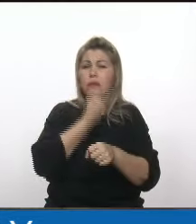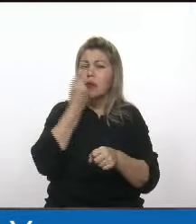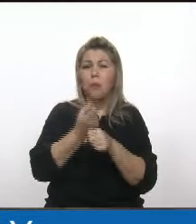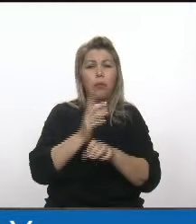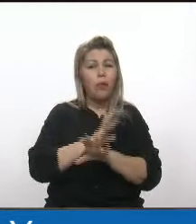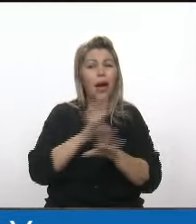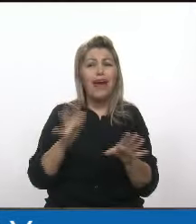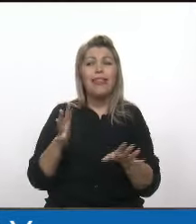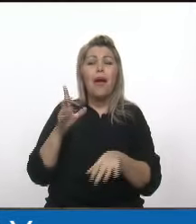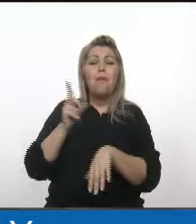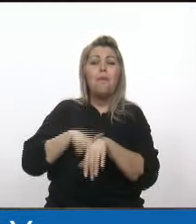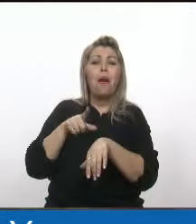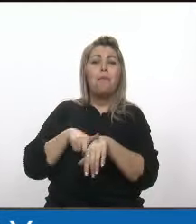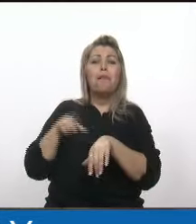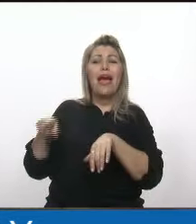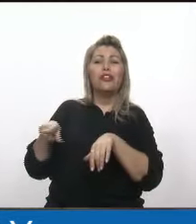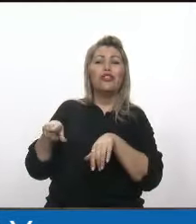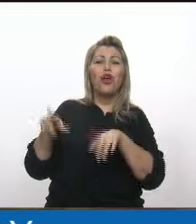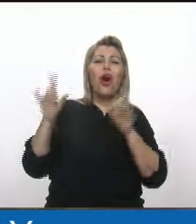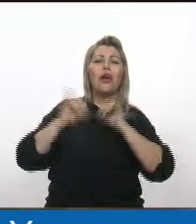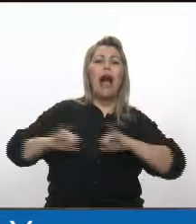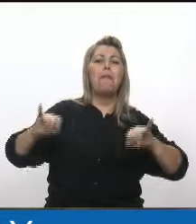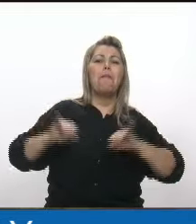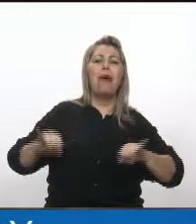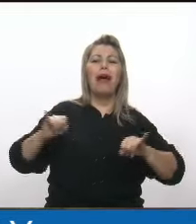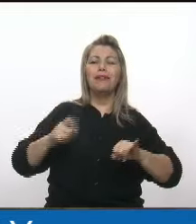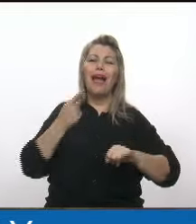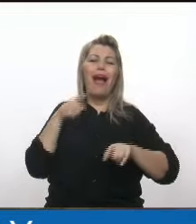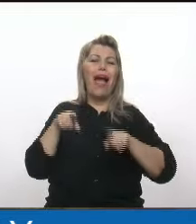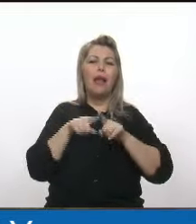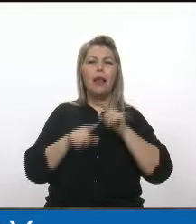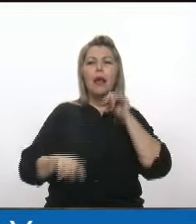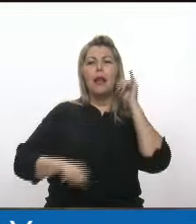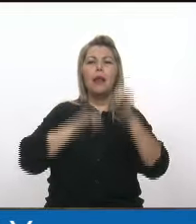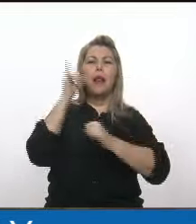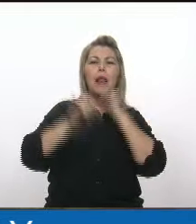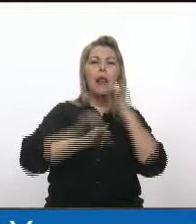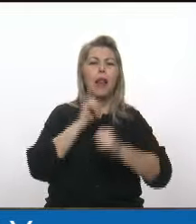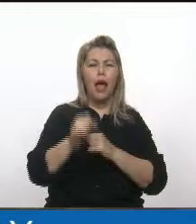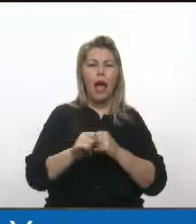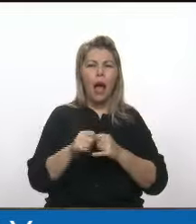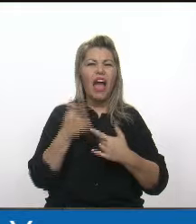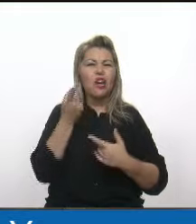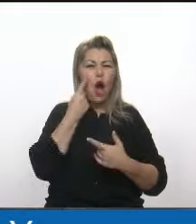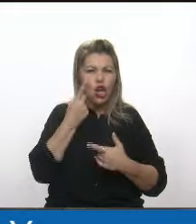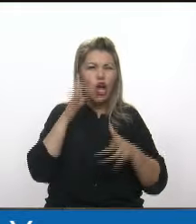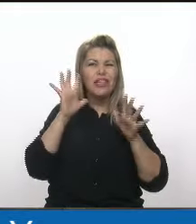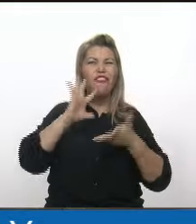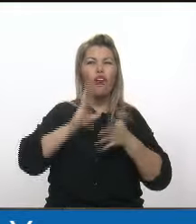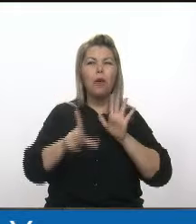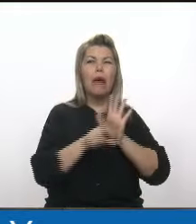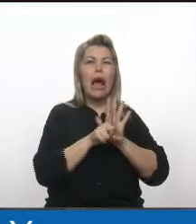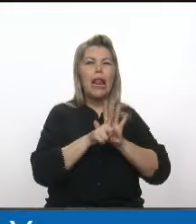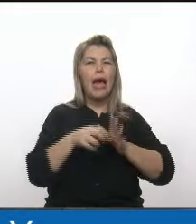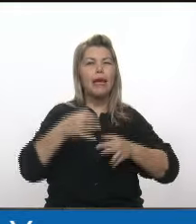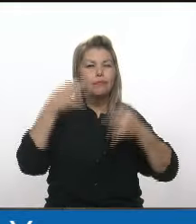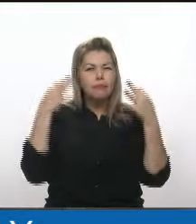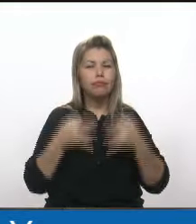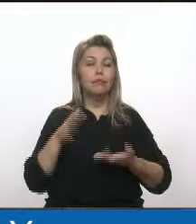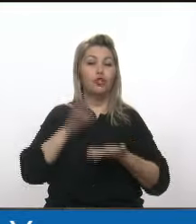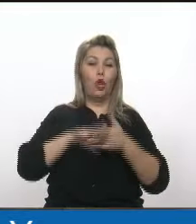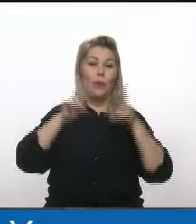hizo esa declaración en campaña conocía todo este andamiaje jurídico sobre Jerusalén el segundo tema por el